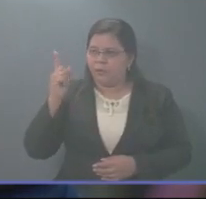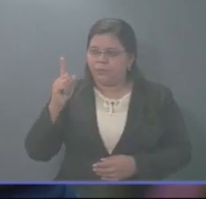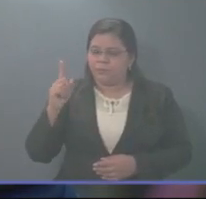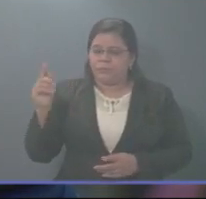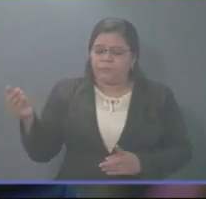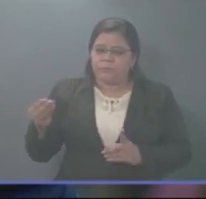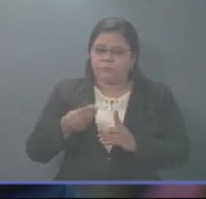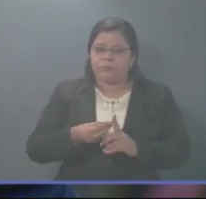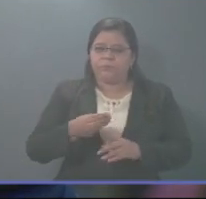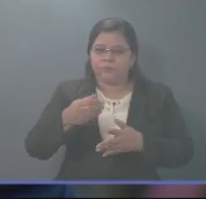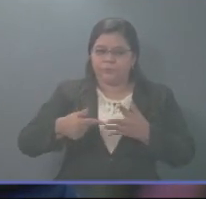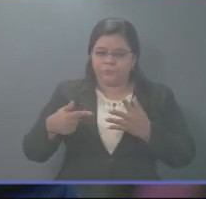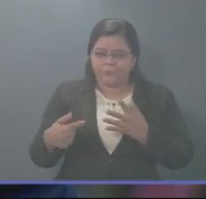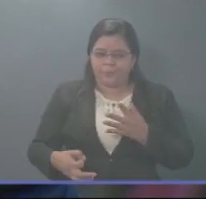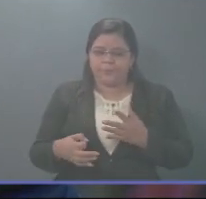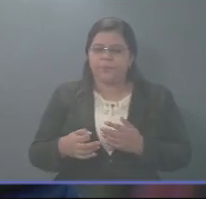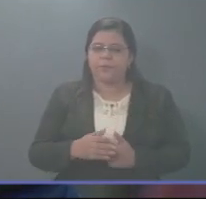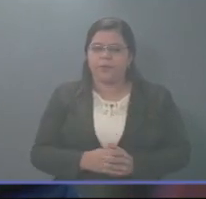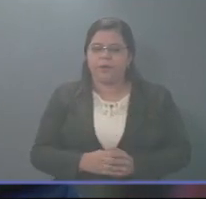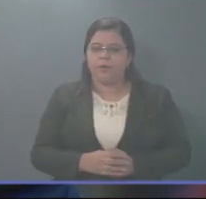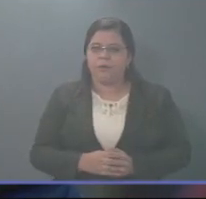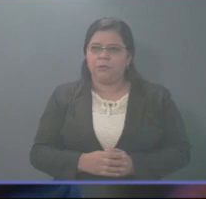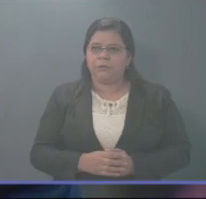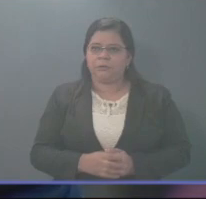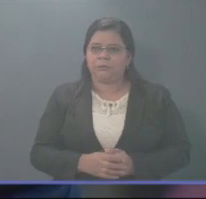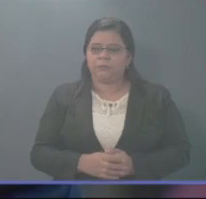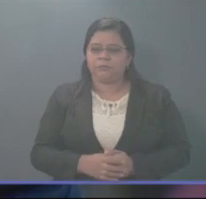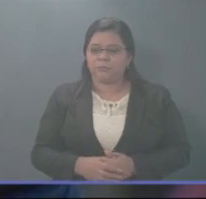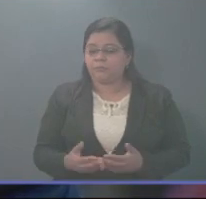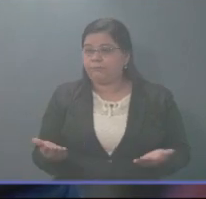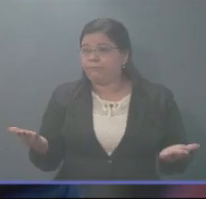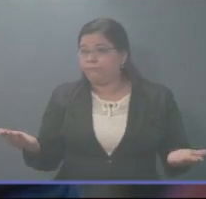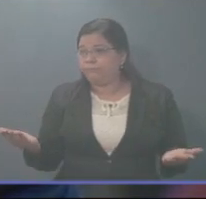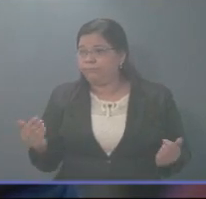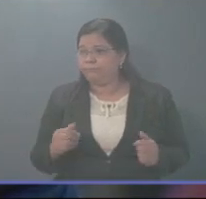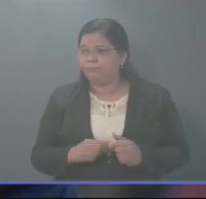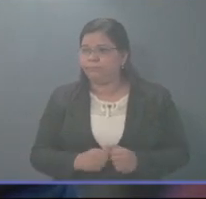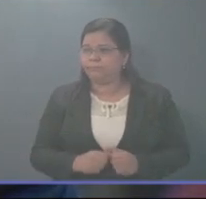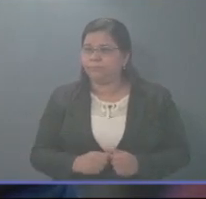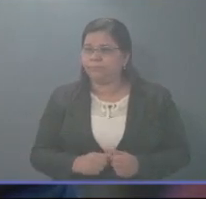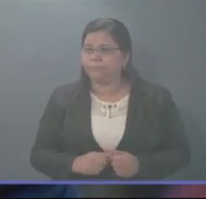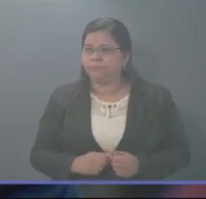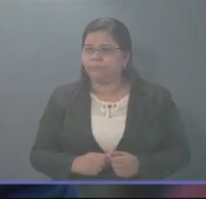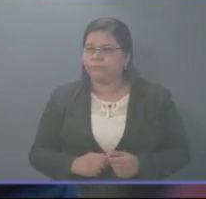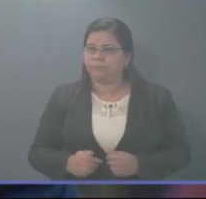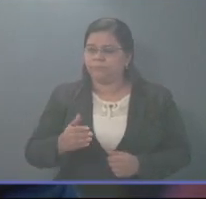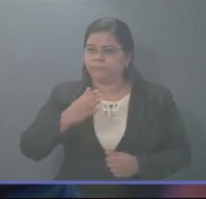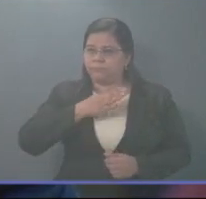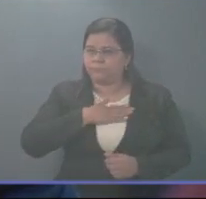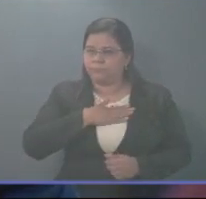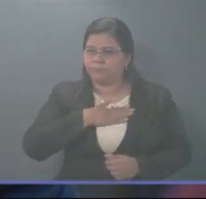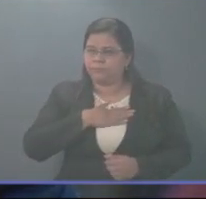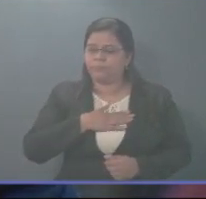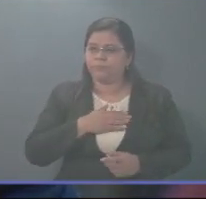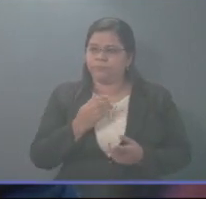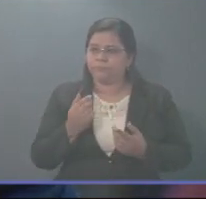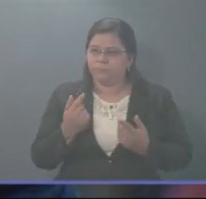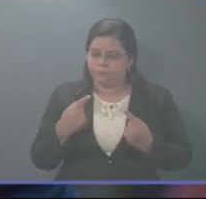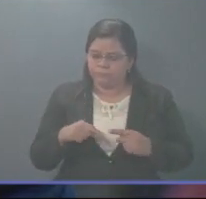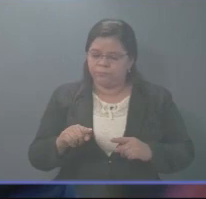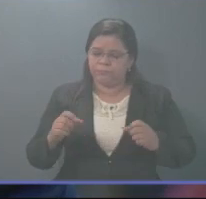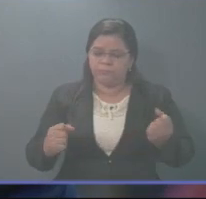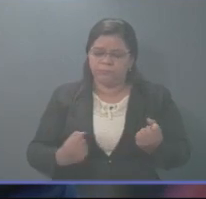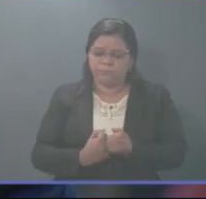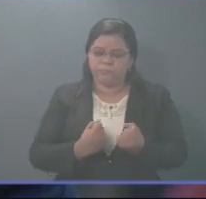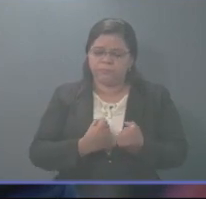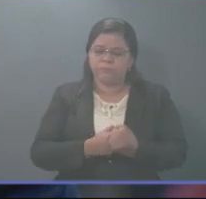por ley le correspondía. Así es que, en mi caso, sigo